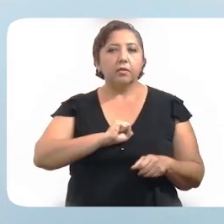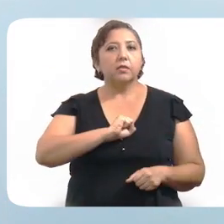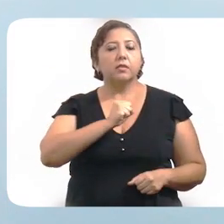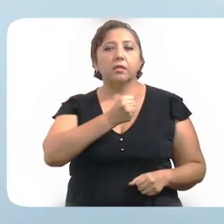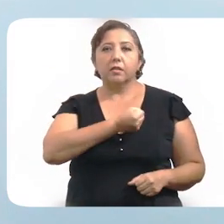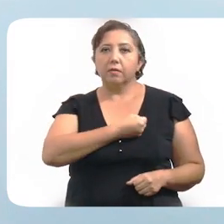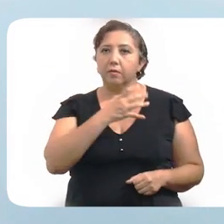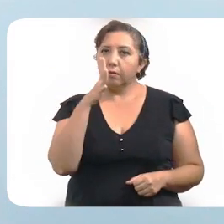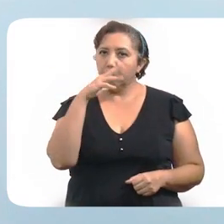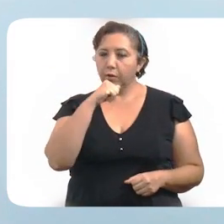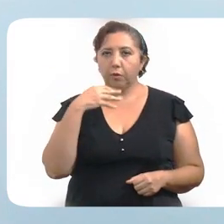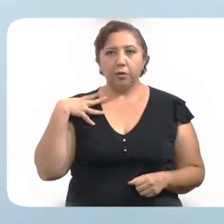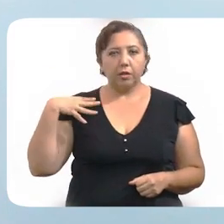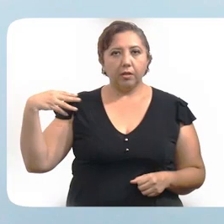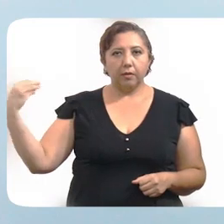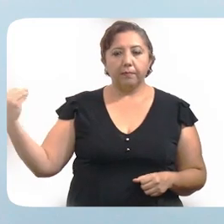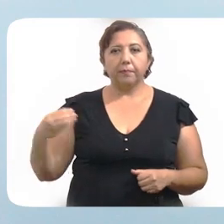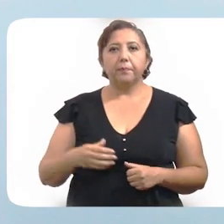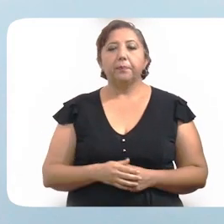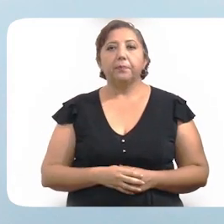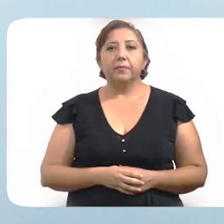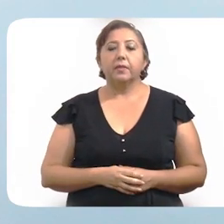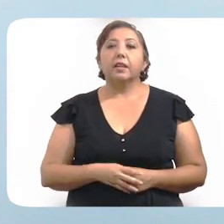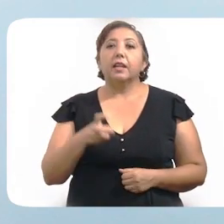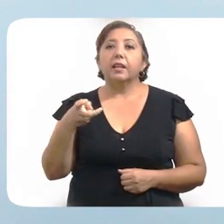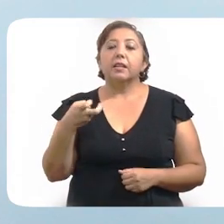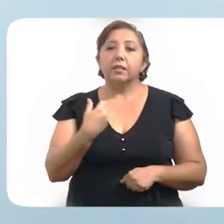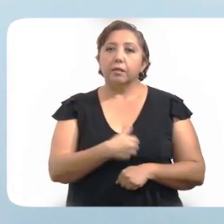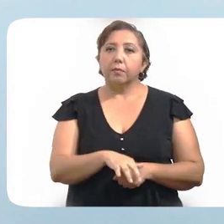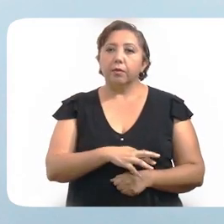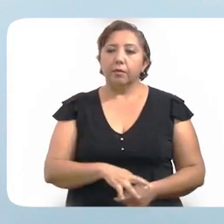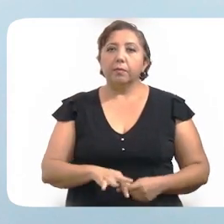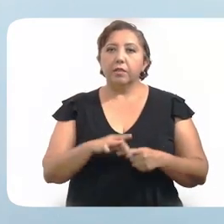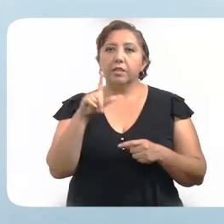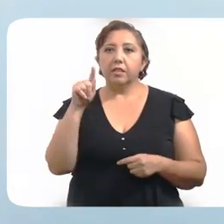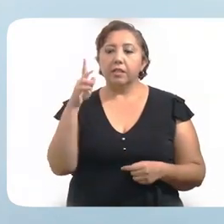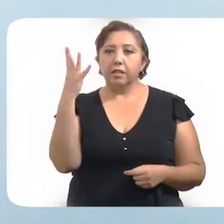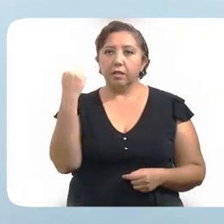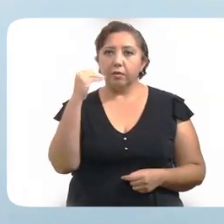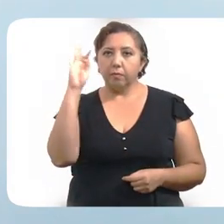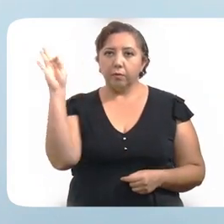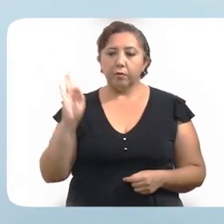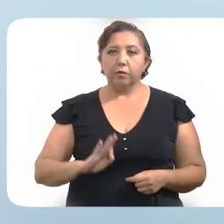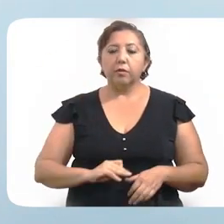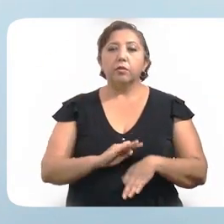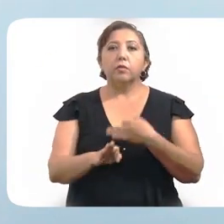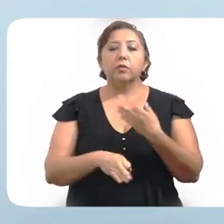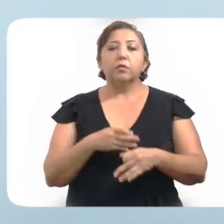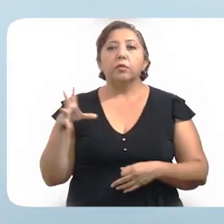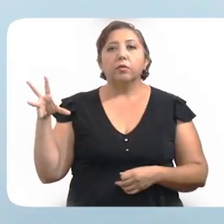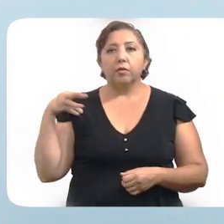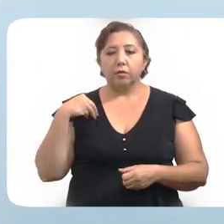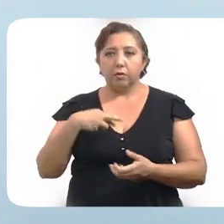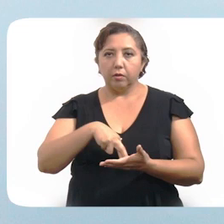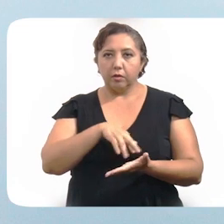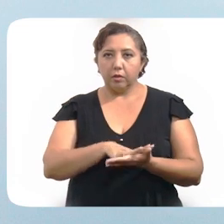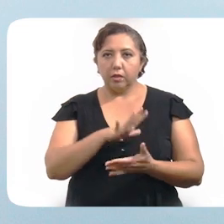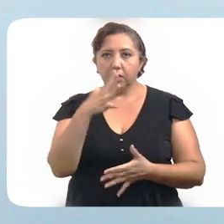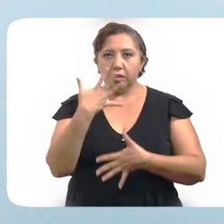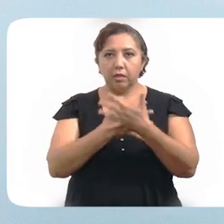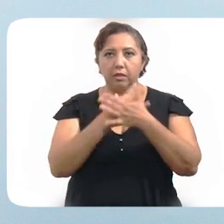no presentan síntomas ni pueden contagiar. Esta cifra representa el 79% del total de contagios registrados, que